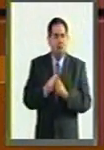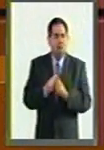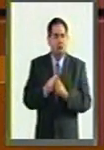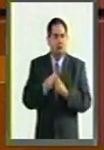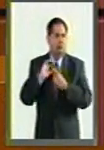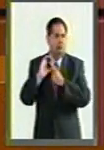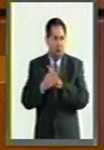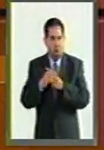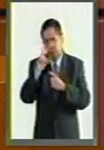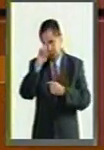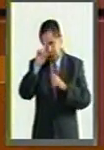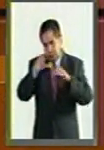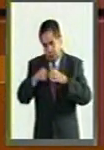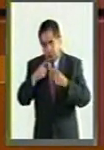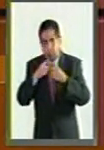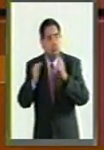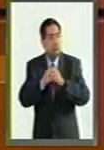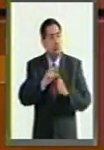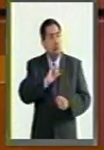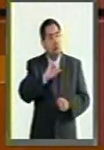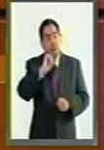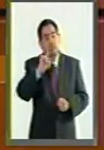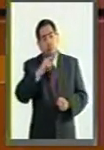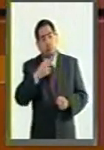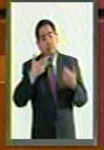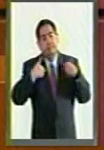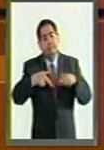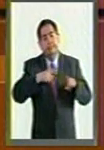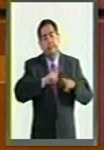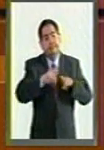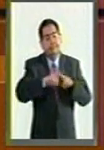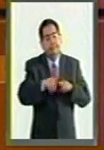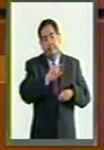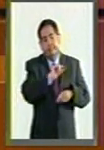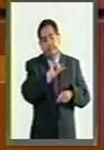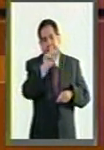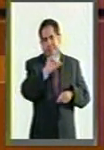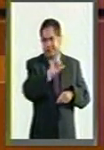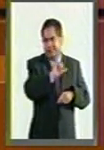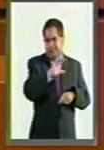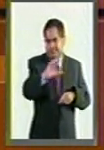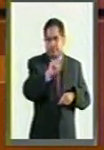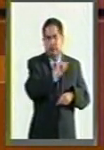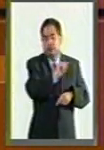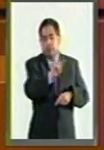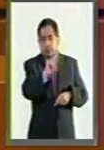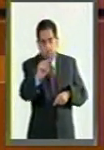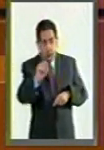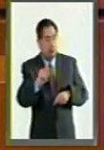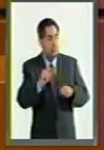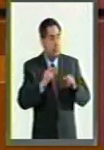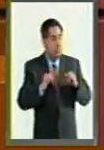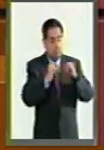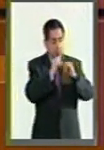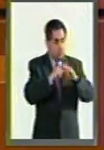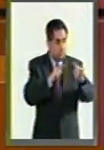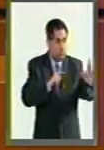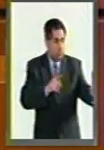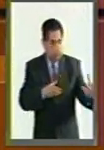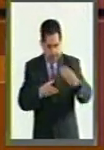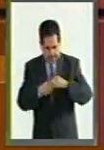autoridades representantes de diversos organismos e instituciones públicas